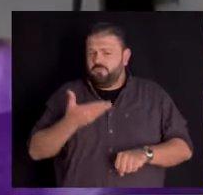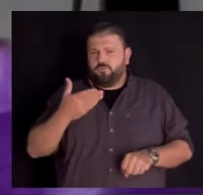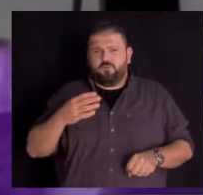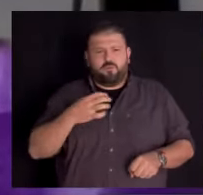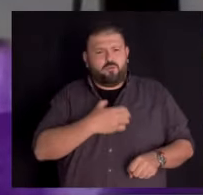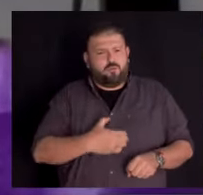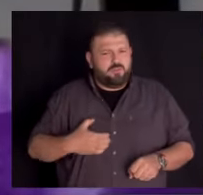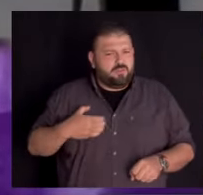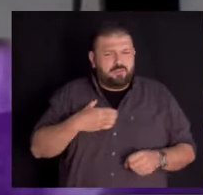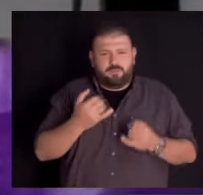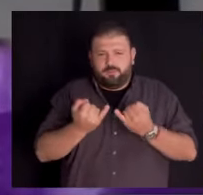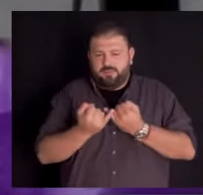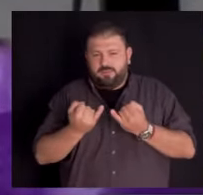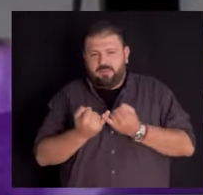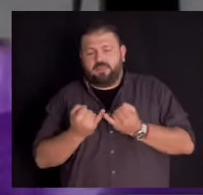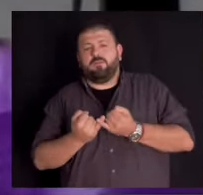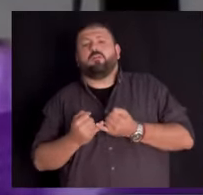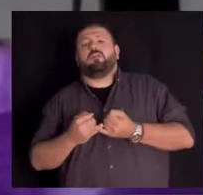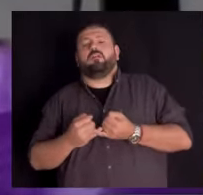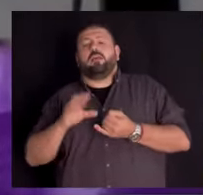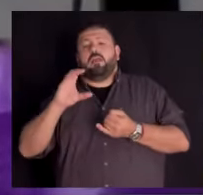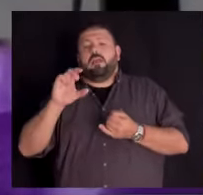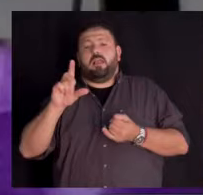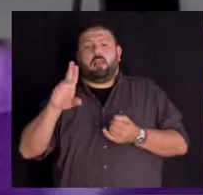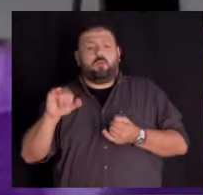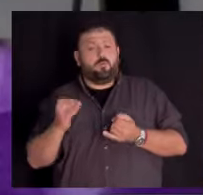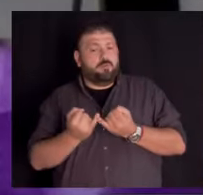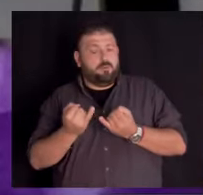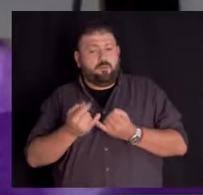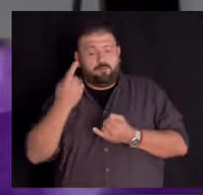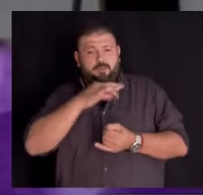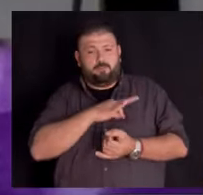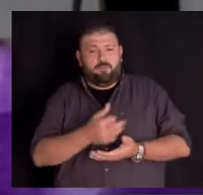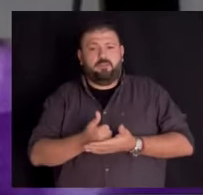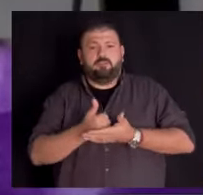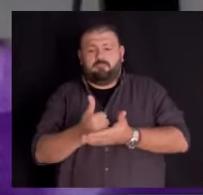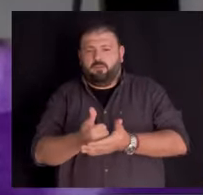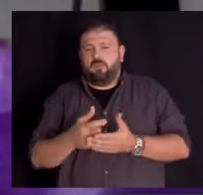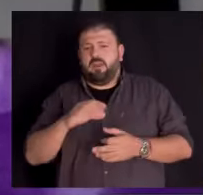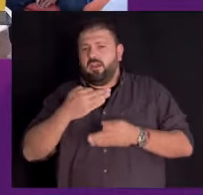de esta manera poder estar ayudando a todos nuestros empresarios.